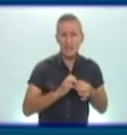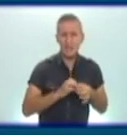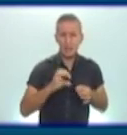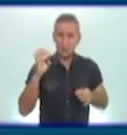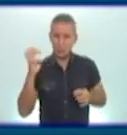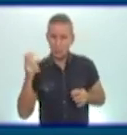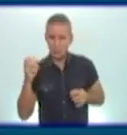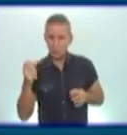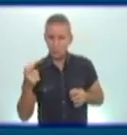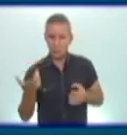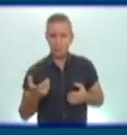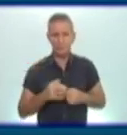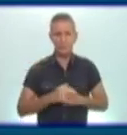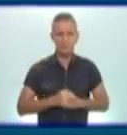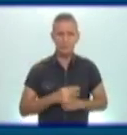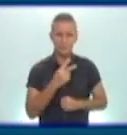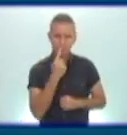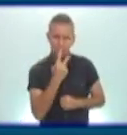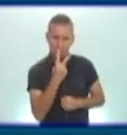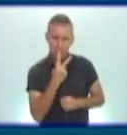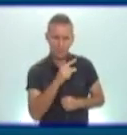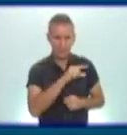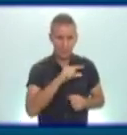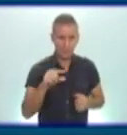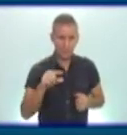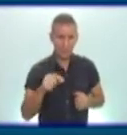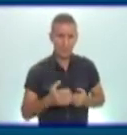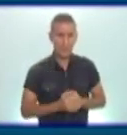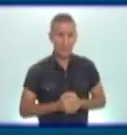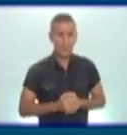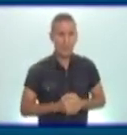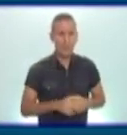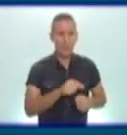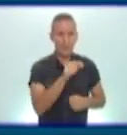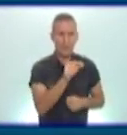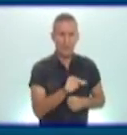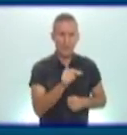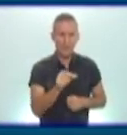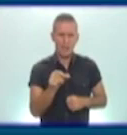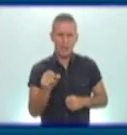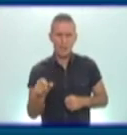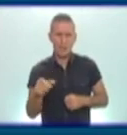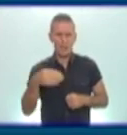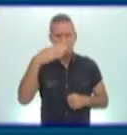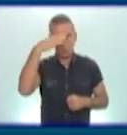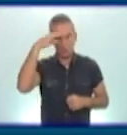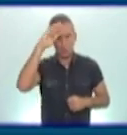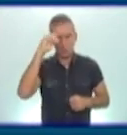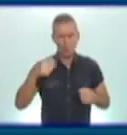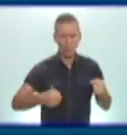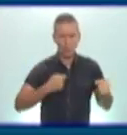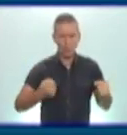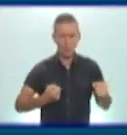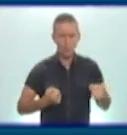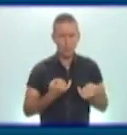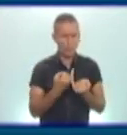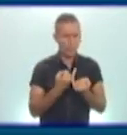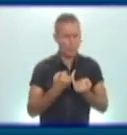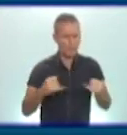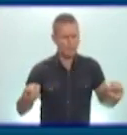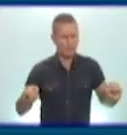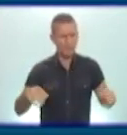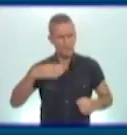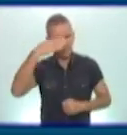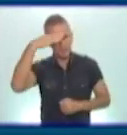Vamos a ver la oración. Los criollos lucharon con mucha valentía por la independencia de Cuba. Vamos a